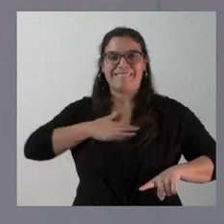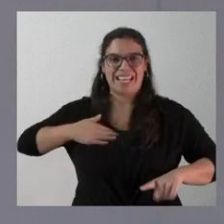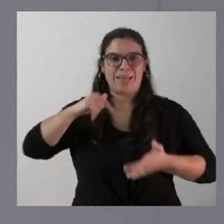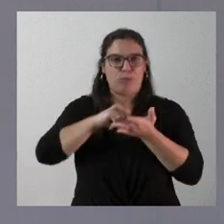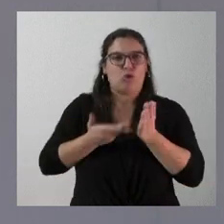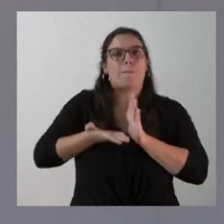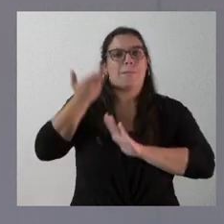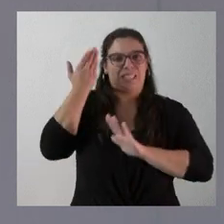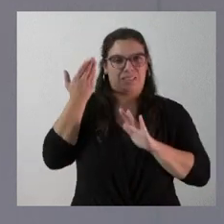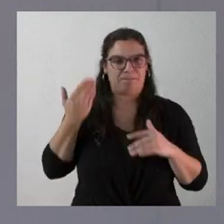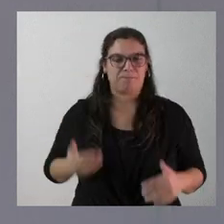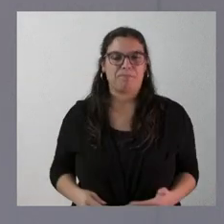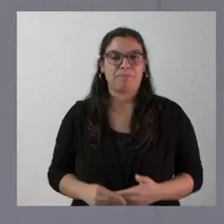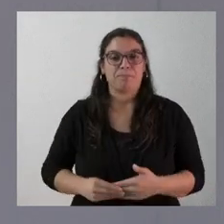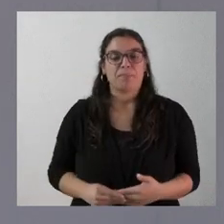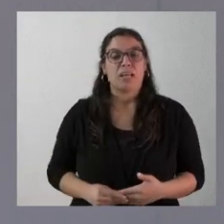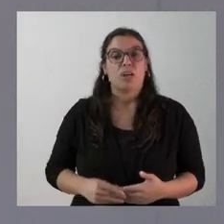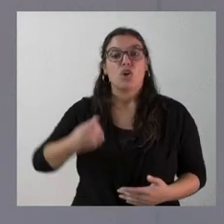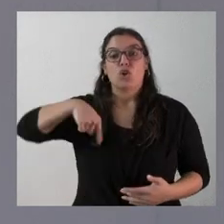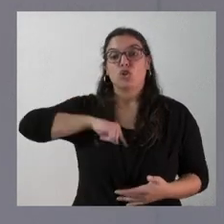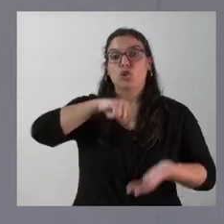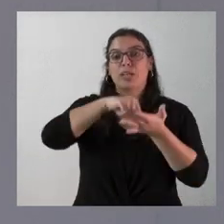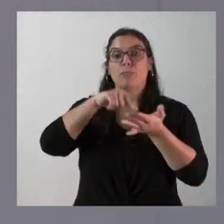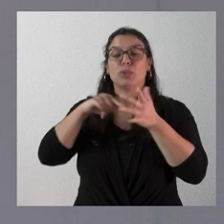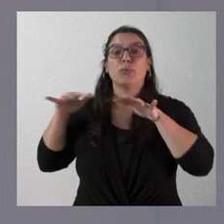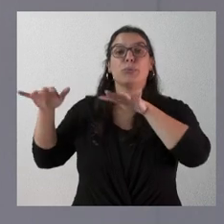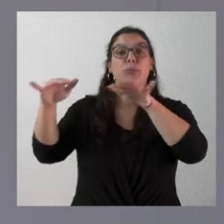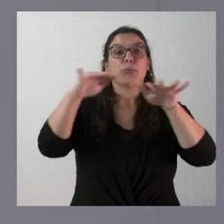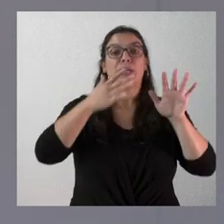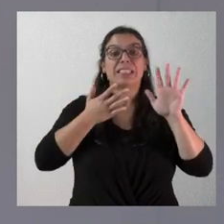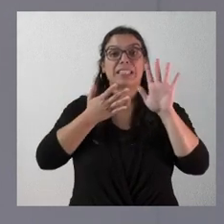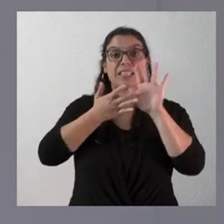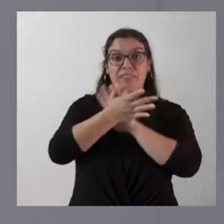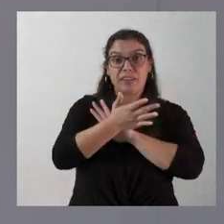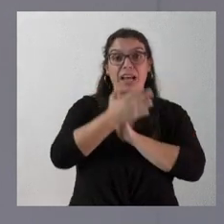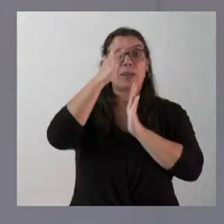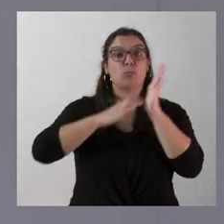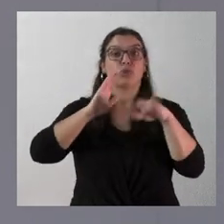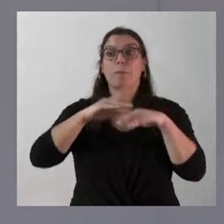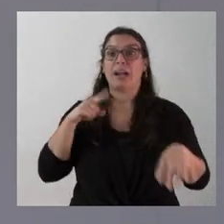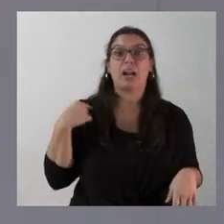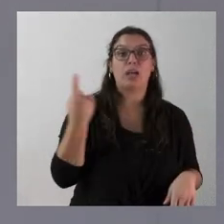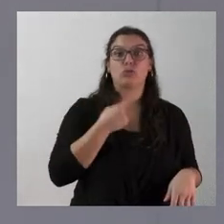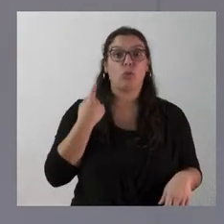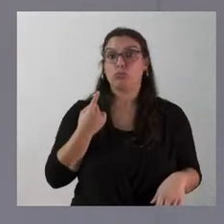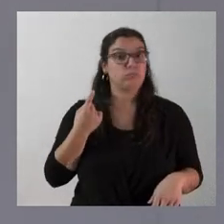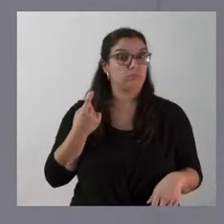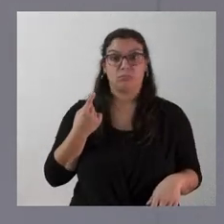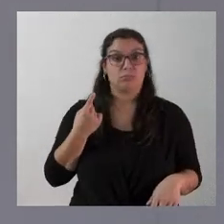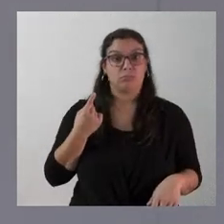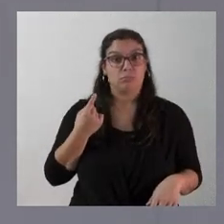estamos en contra de una armonización fiscal si esto supone bajar impuestos para todos no es lo que hemos defendido siempre